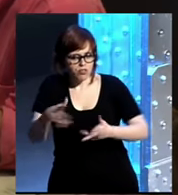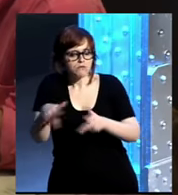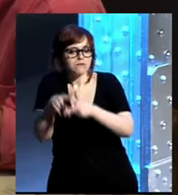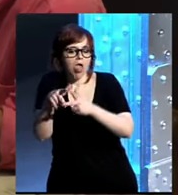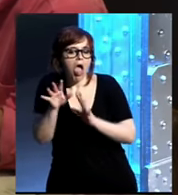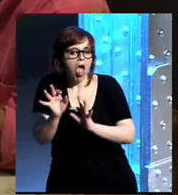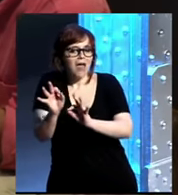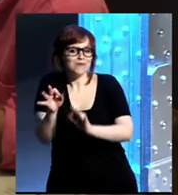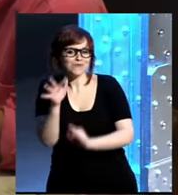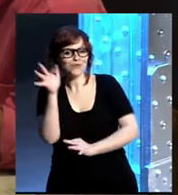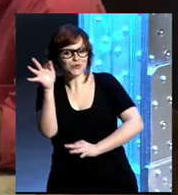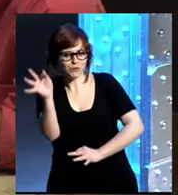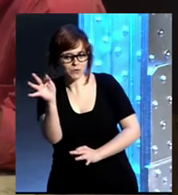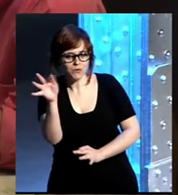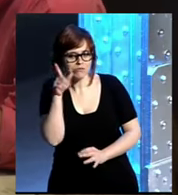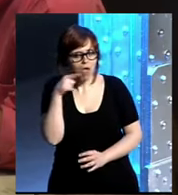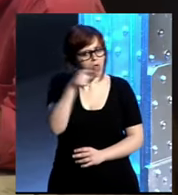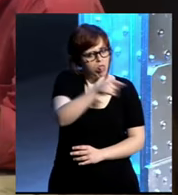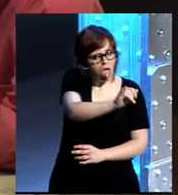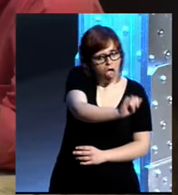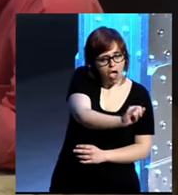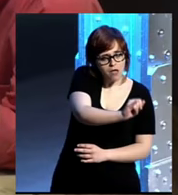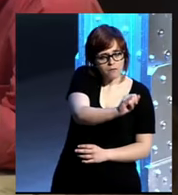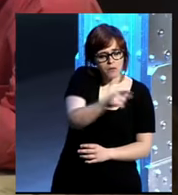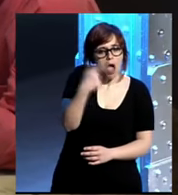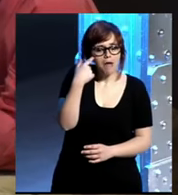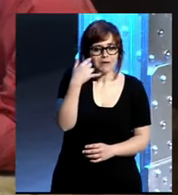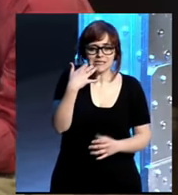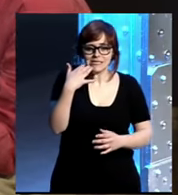adelante, es por lo que tú dices, porque es sostenible y porque es negocio.